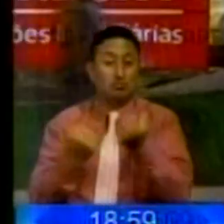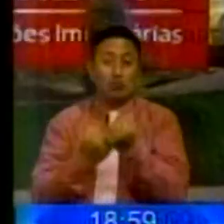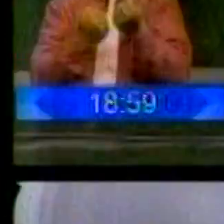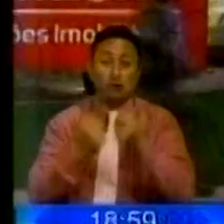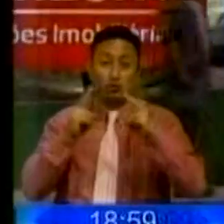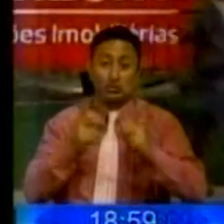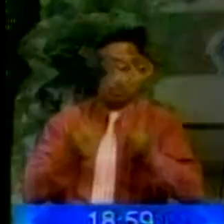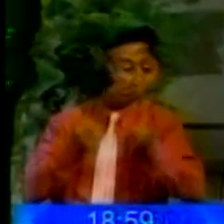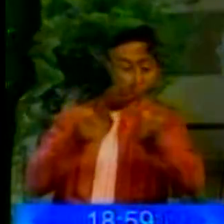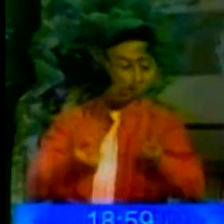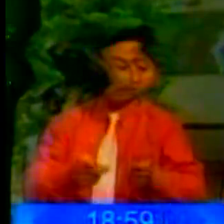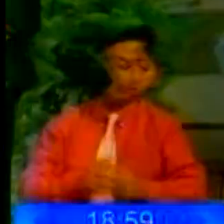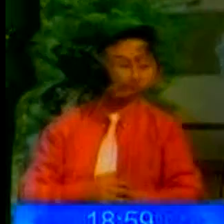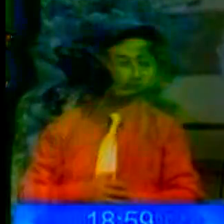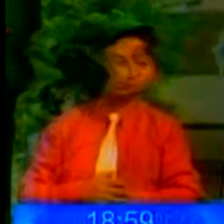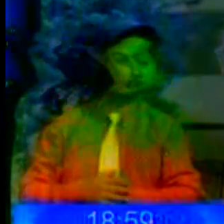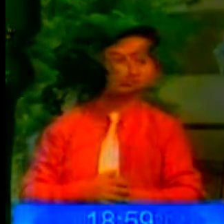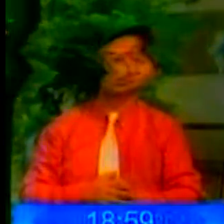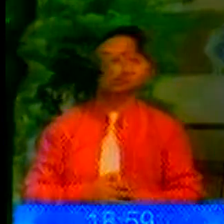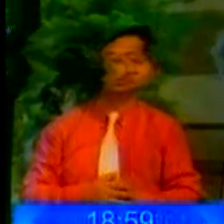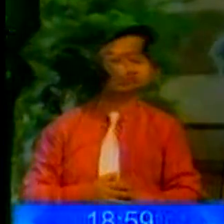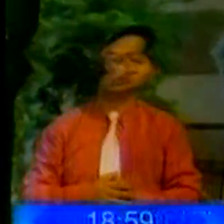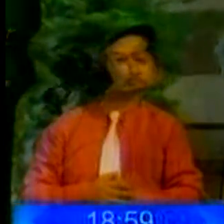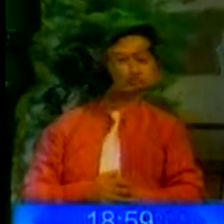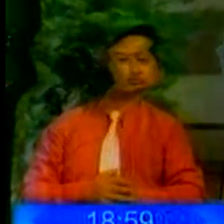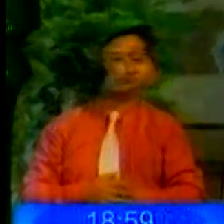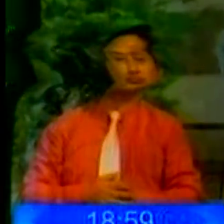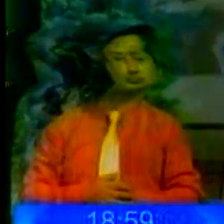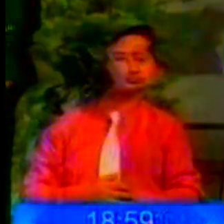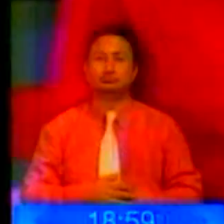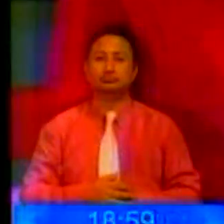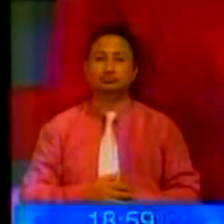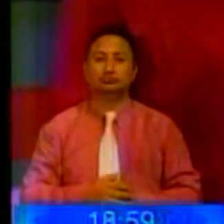con la investigación. En Quito informó Andrea Urbe.